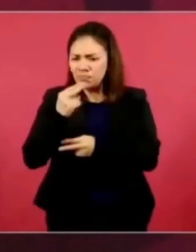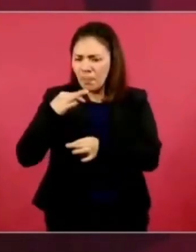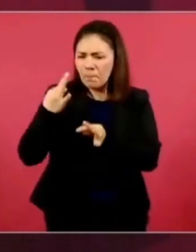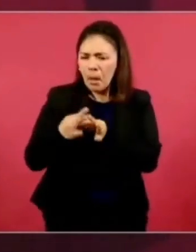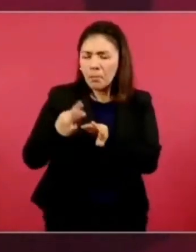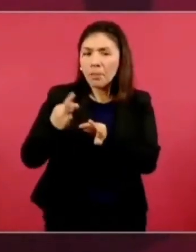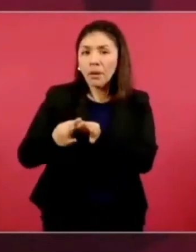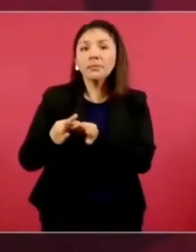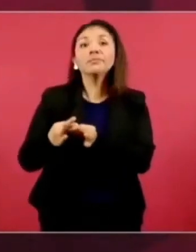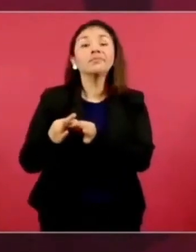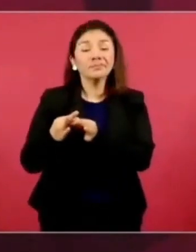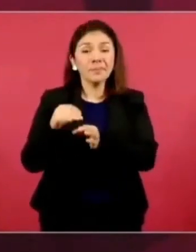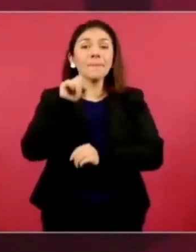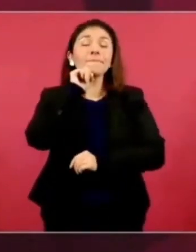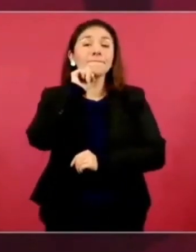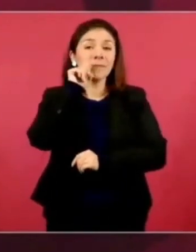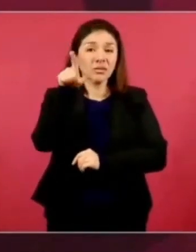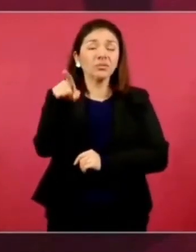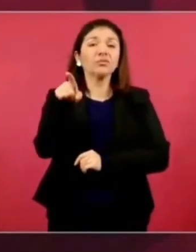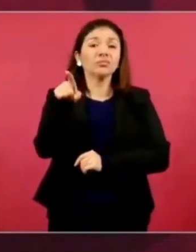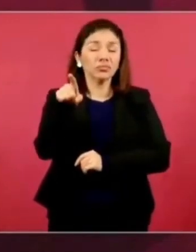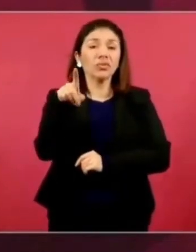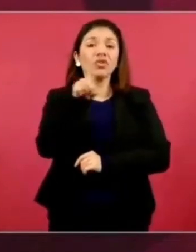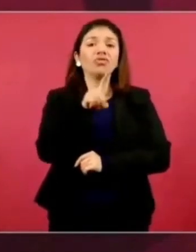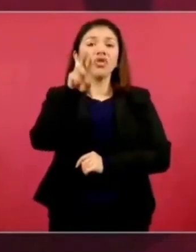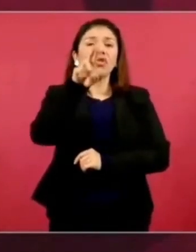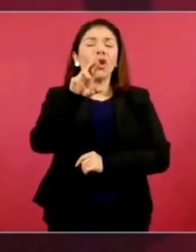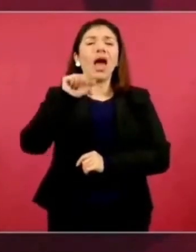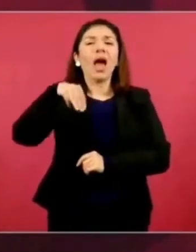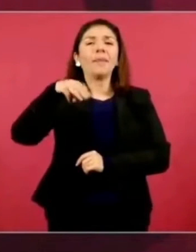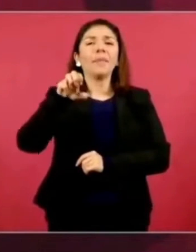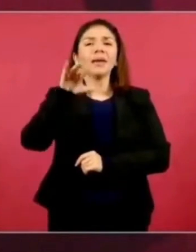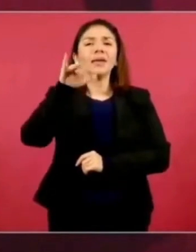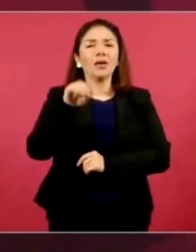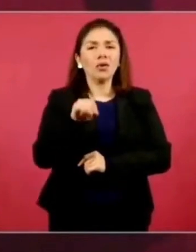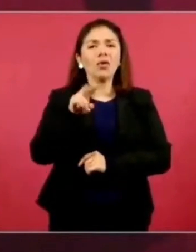es precisamente el doctor Américo Villarreal.